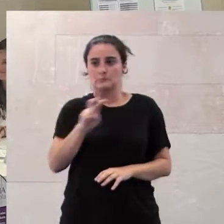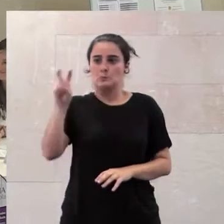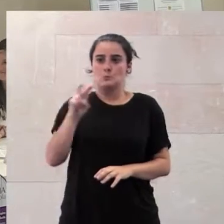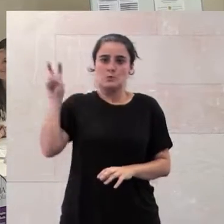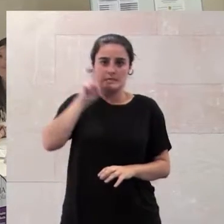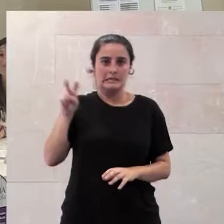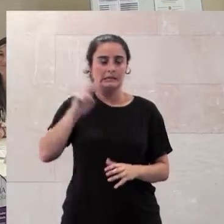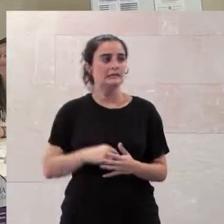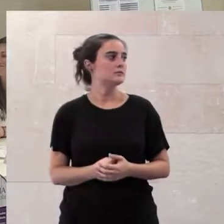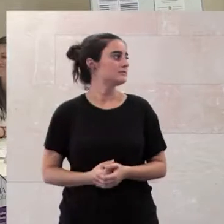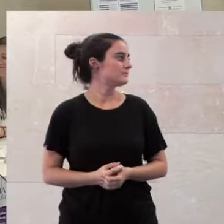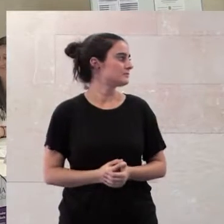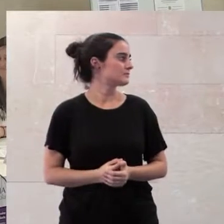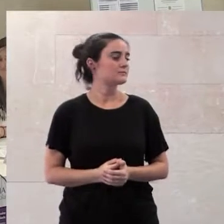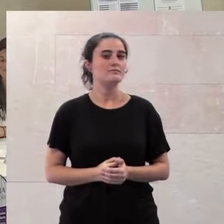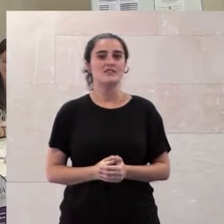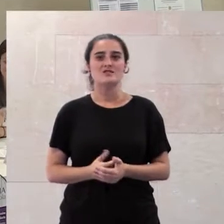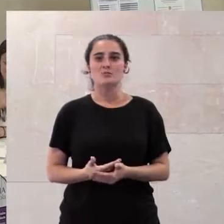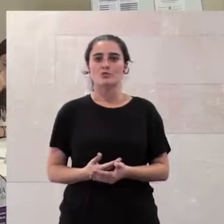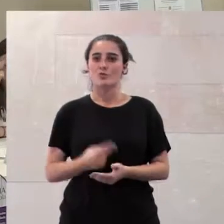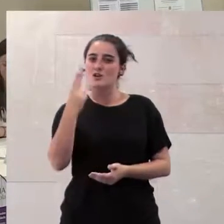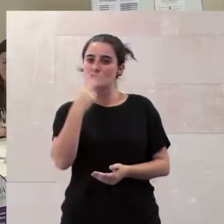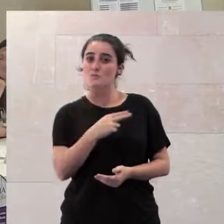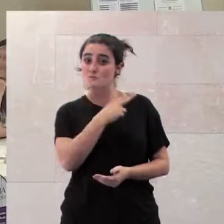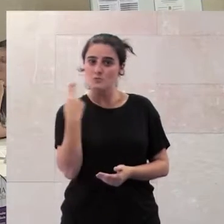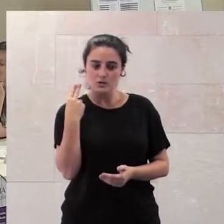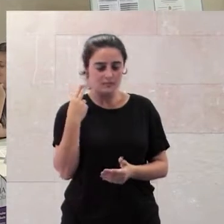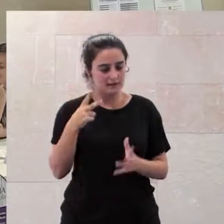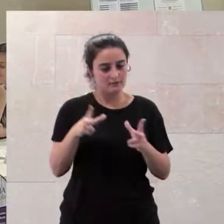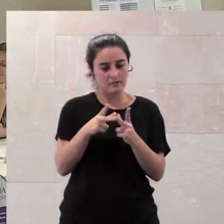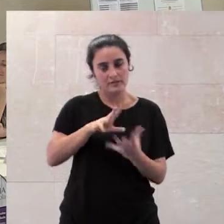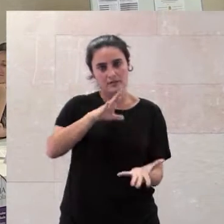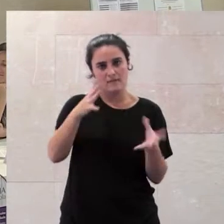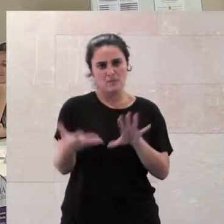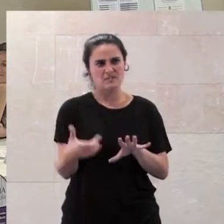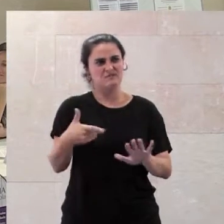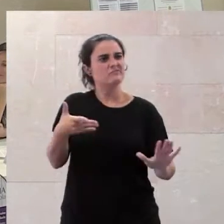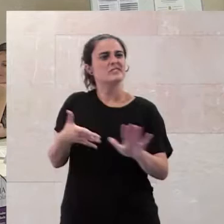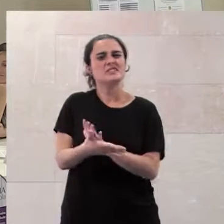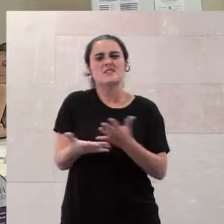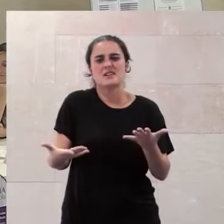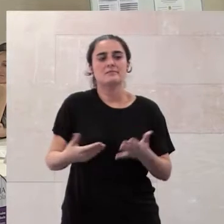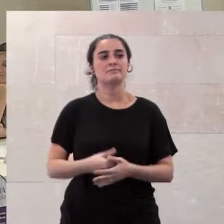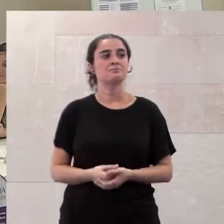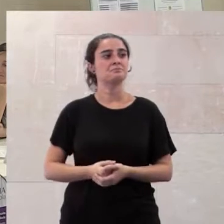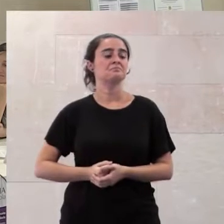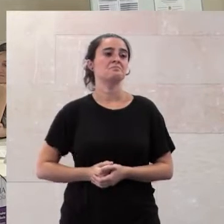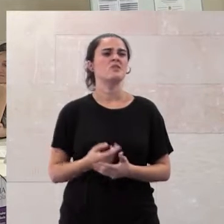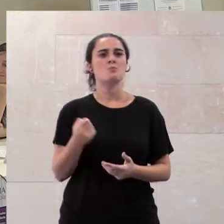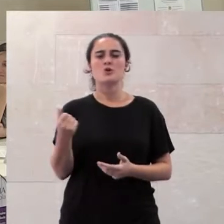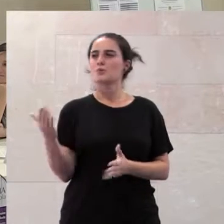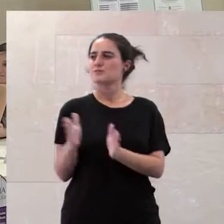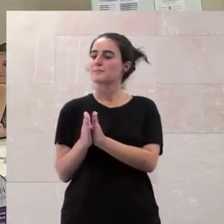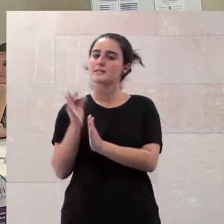mosca, tiene que ver con la activación hacia el compromiso para la transformación social. ¿Y esto qué supone? Pues es un poco lo que comentaba